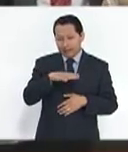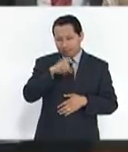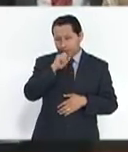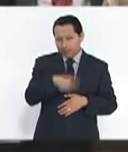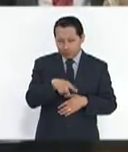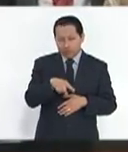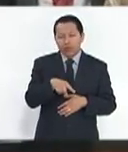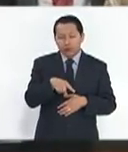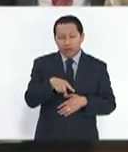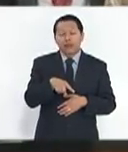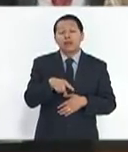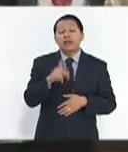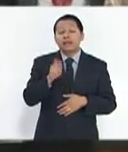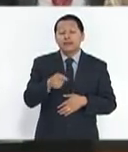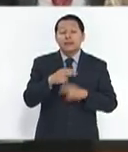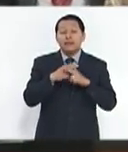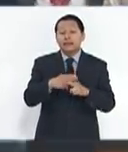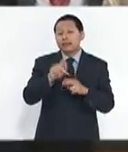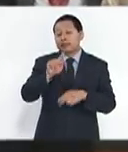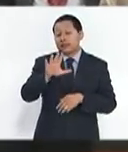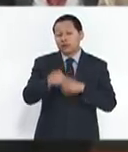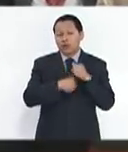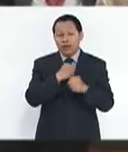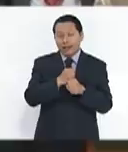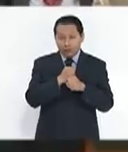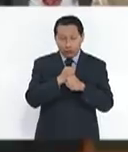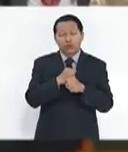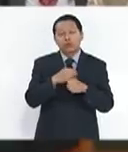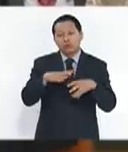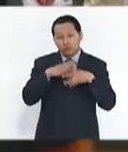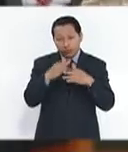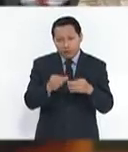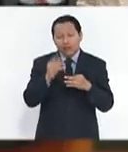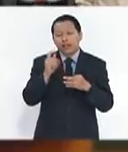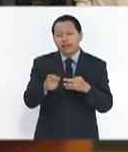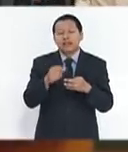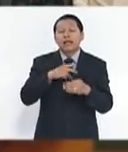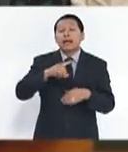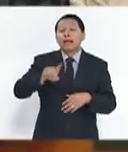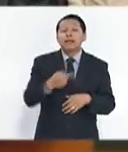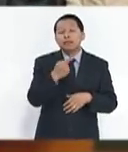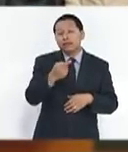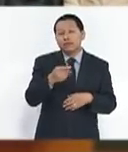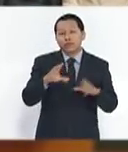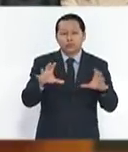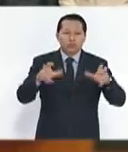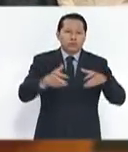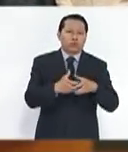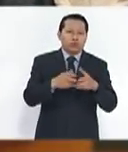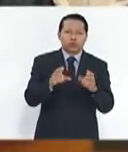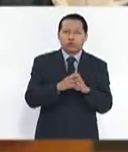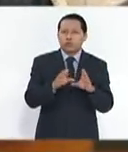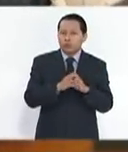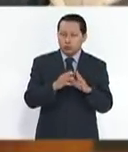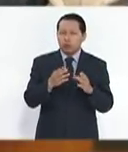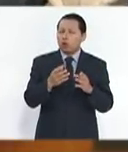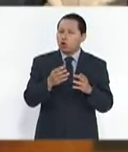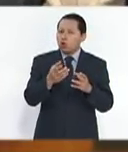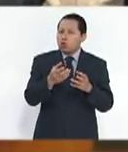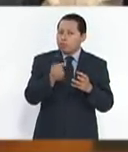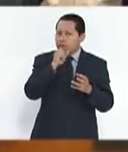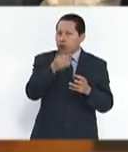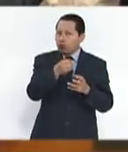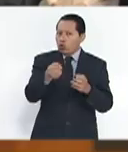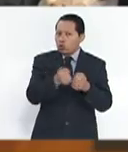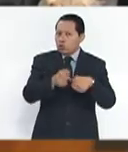años de existencia. Se destacó que es el organismo de seguridad social más importante de América Latina, ya que tiene